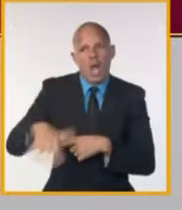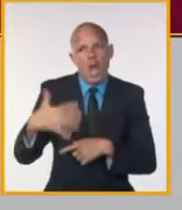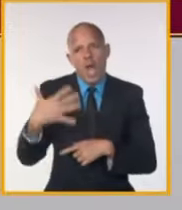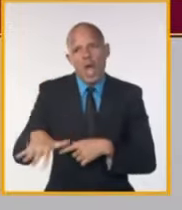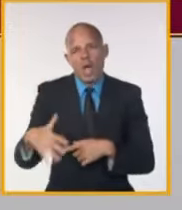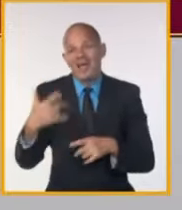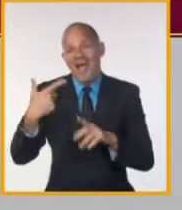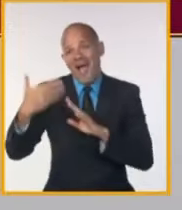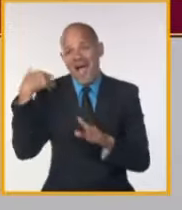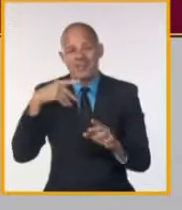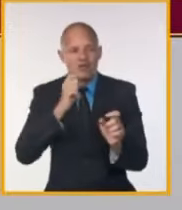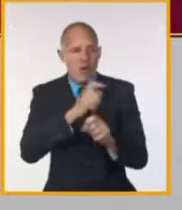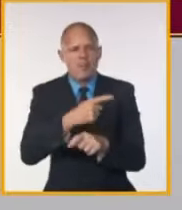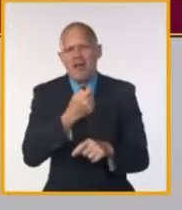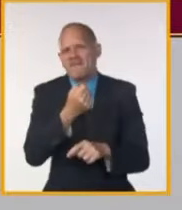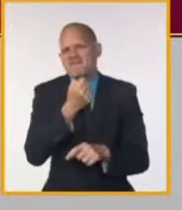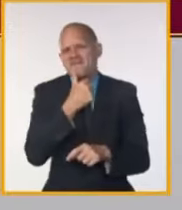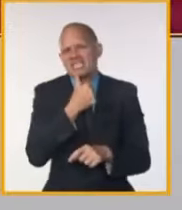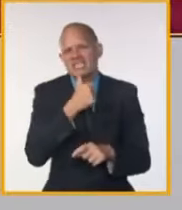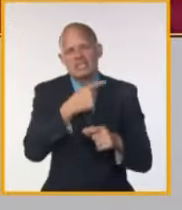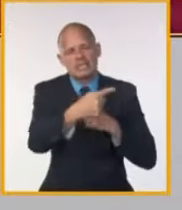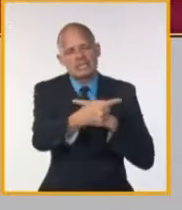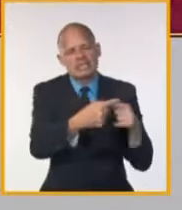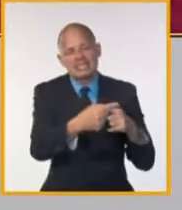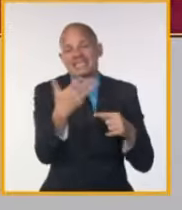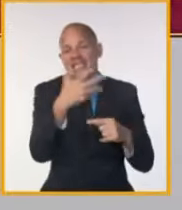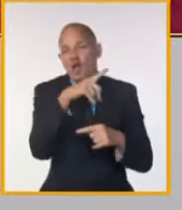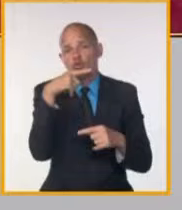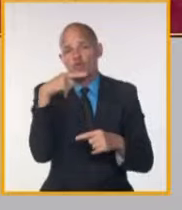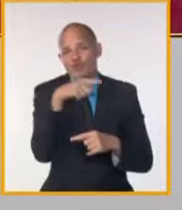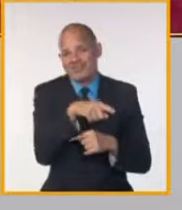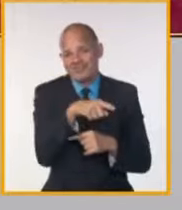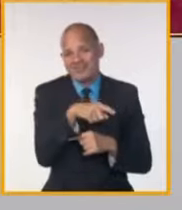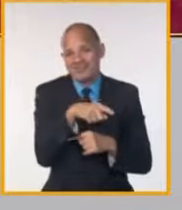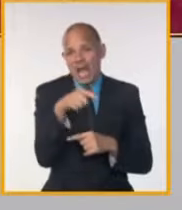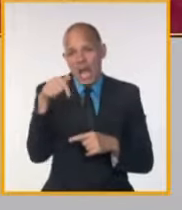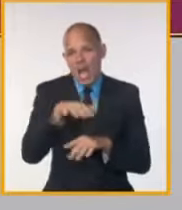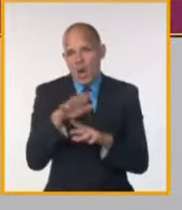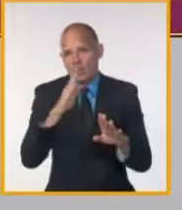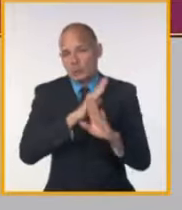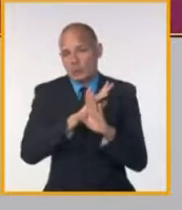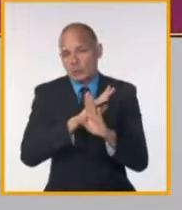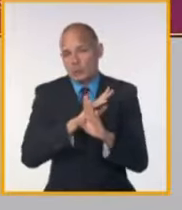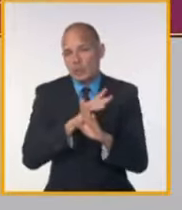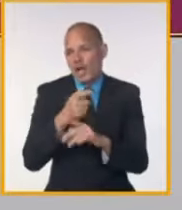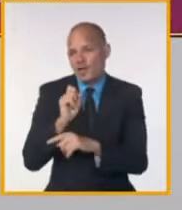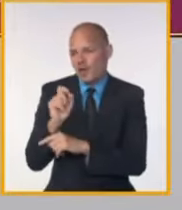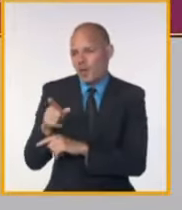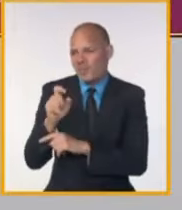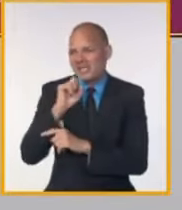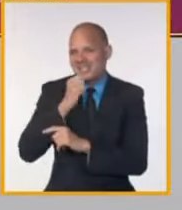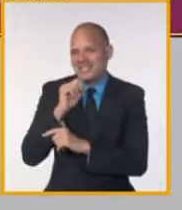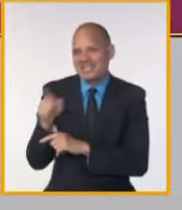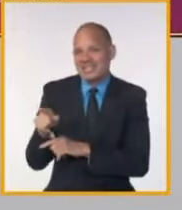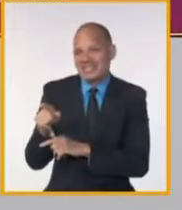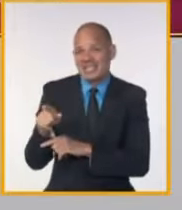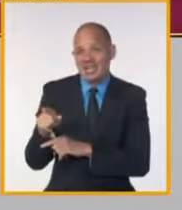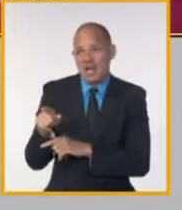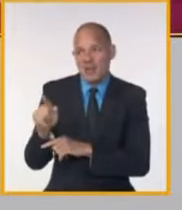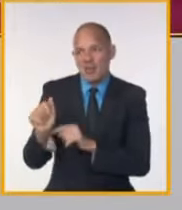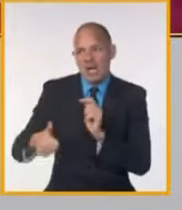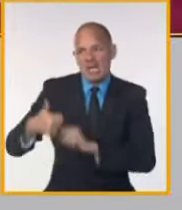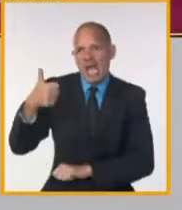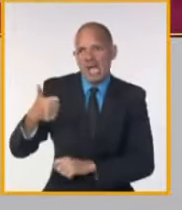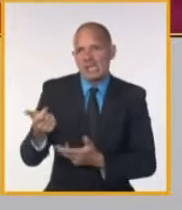Imagínese usted con el agravamiento de las tensiones en medio oriente es decir hay varias razones para pensar que no sería muy conveniente para